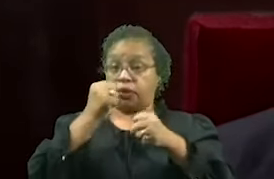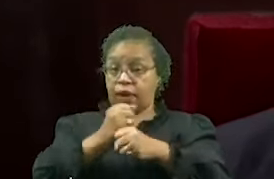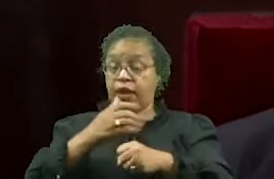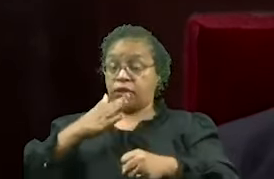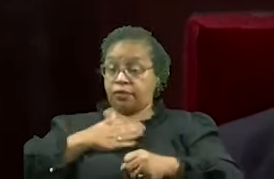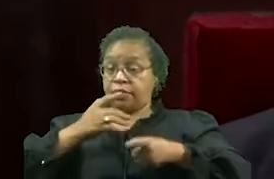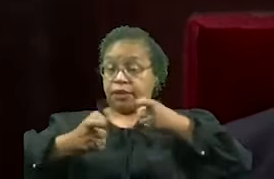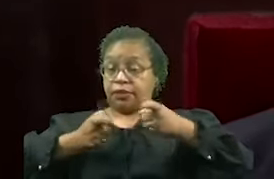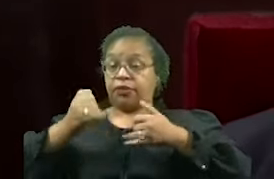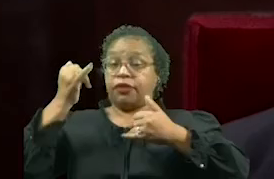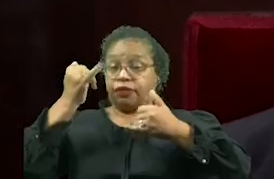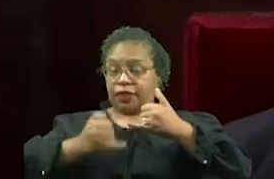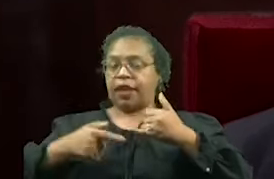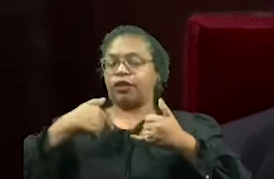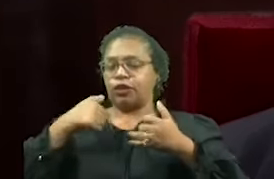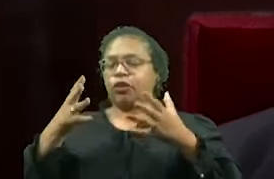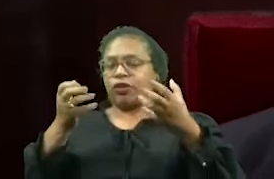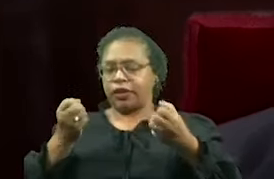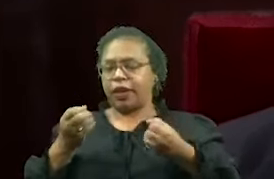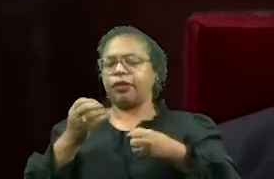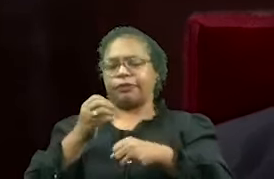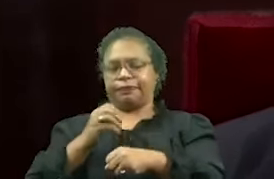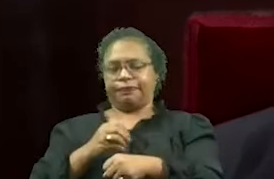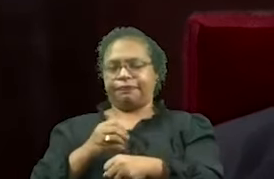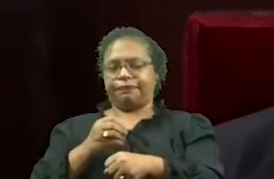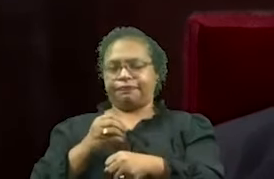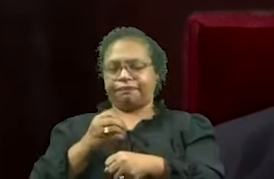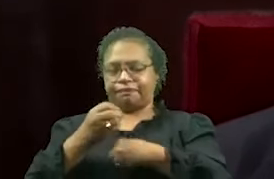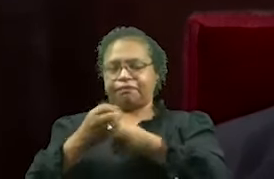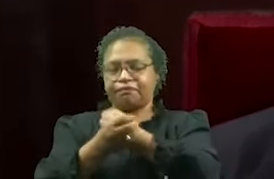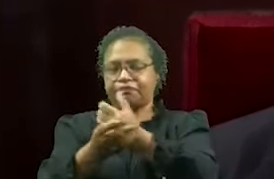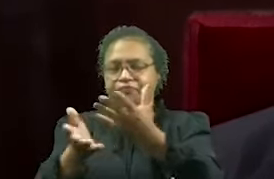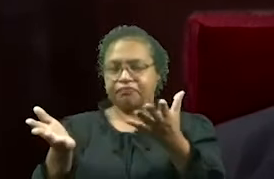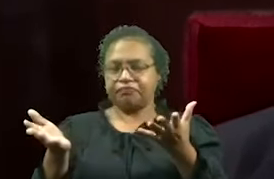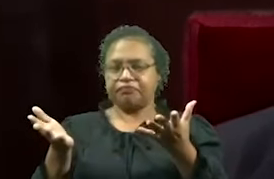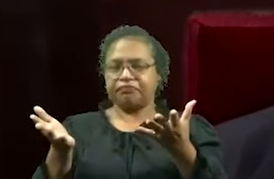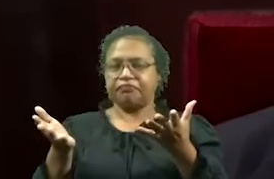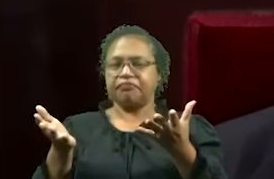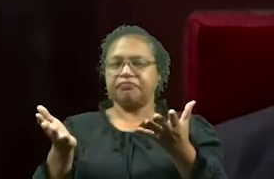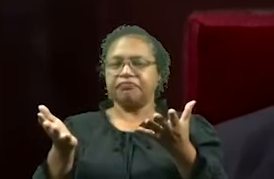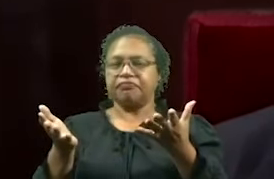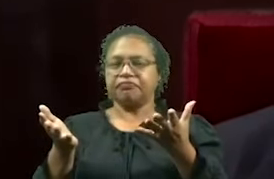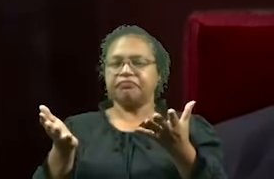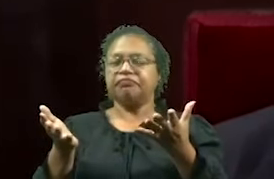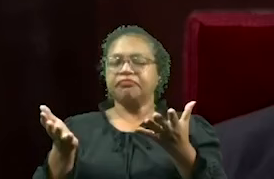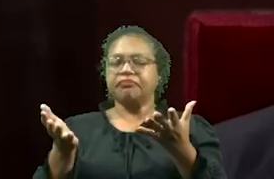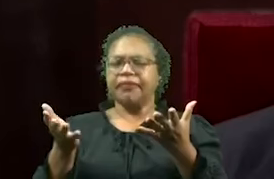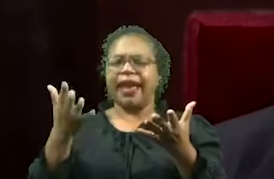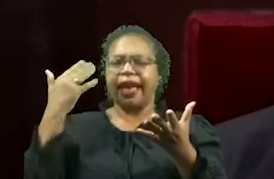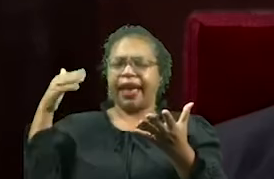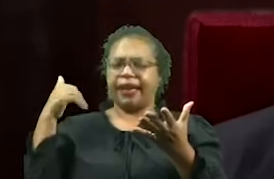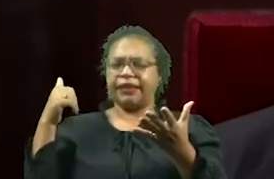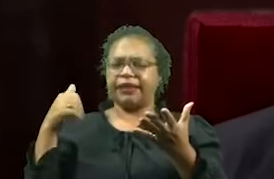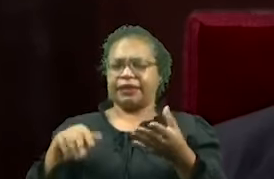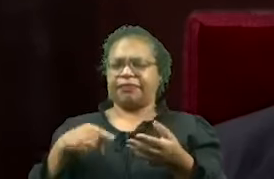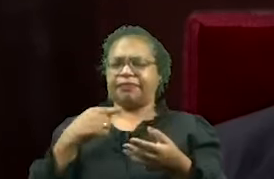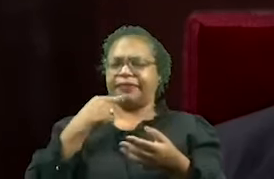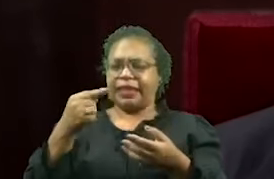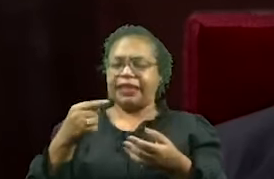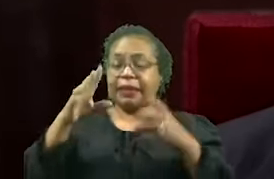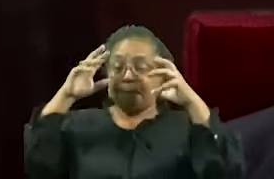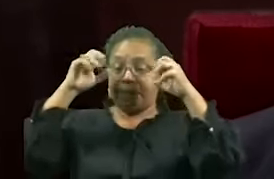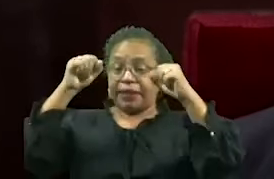gobierno dominicano en ocasiones se ha dicho que cada presidente debe ser El eslabón una larga cadena y que la misión